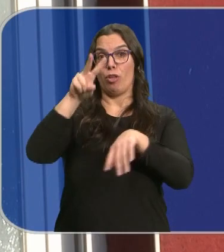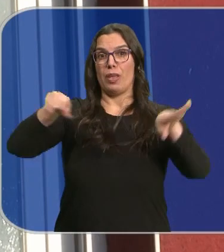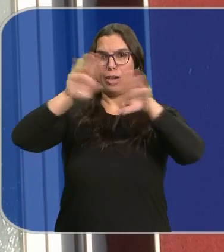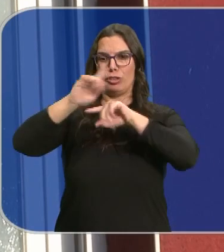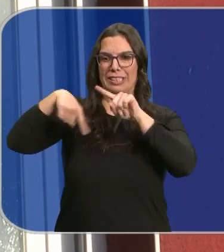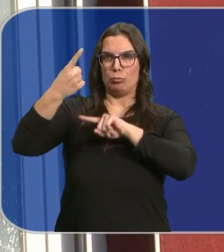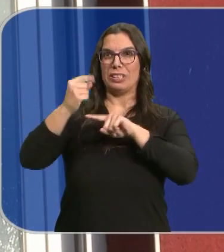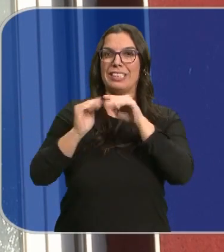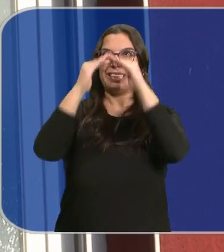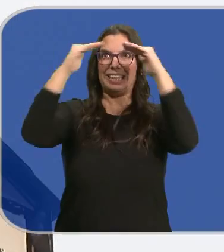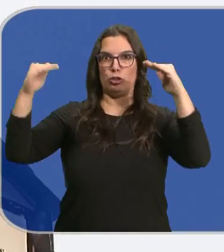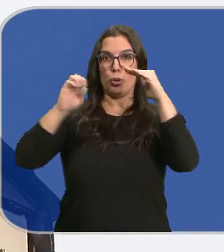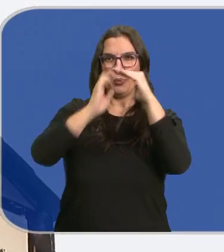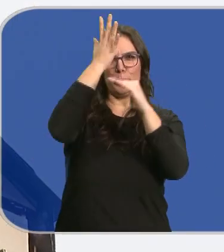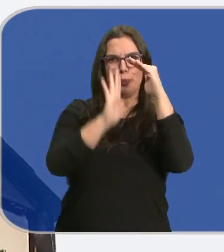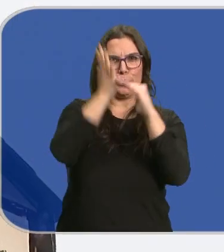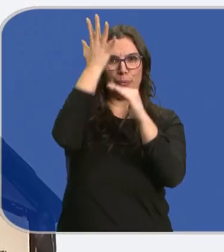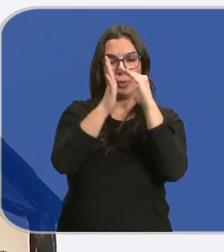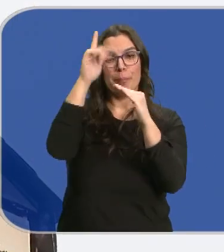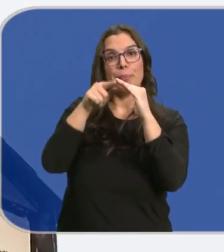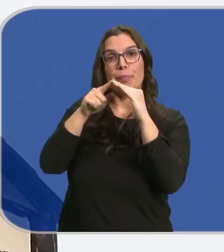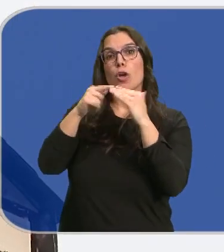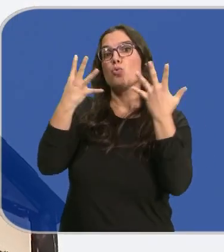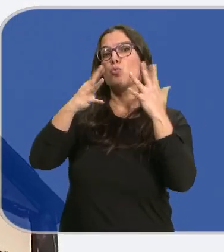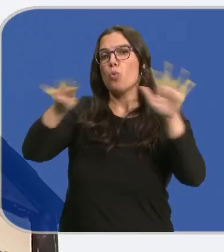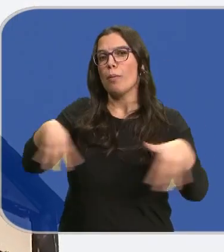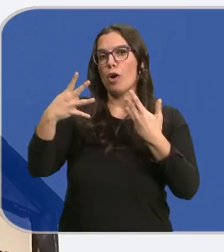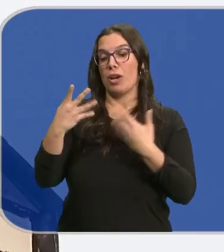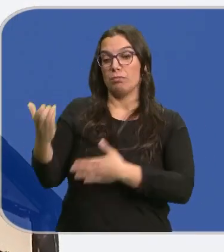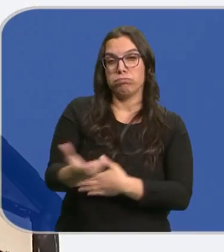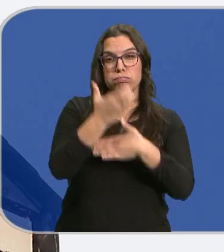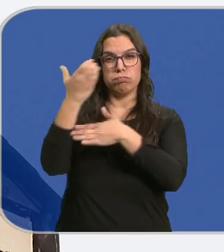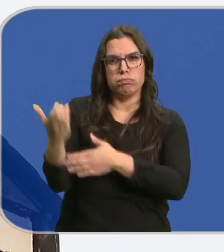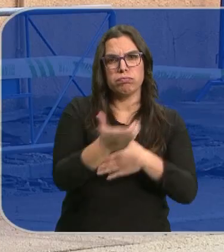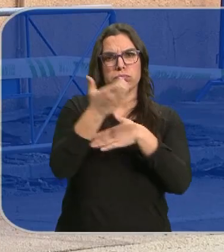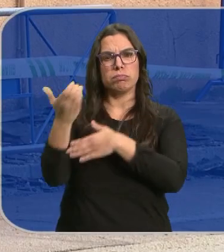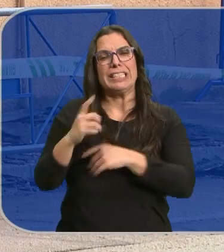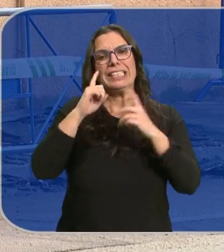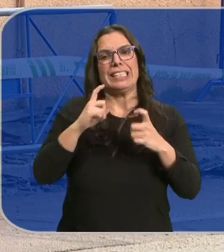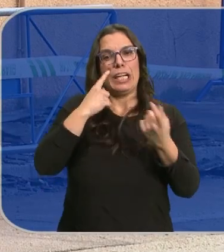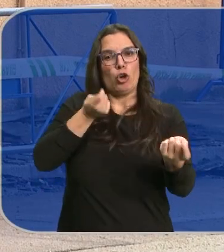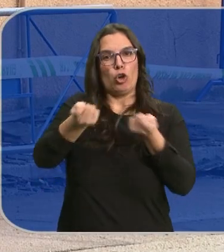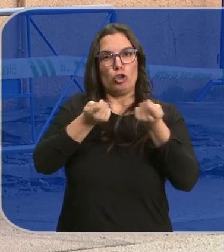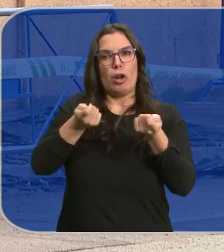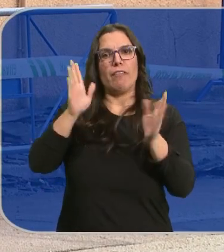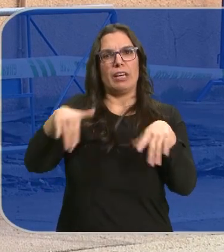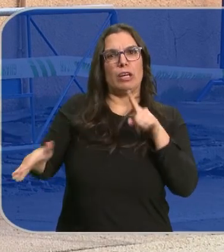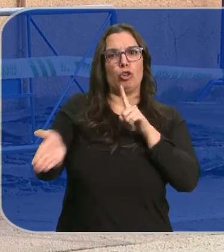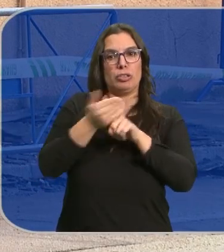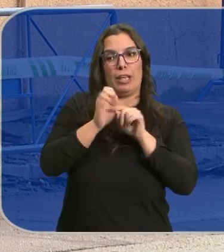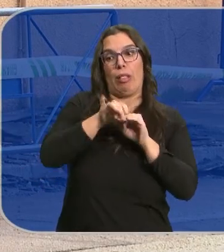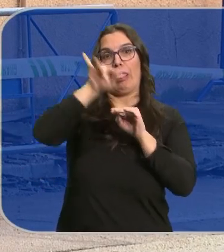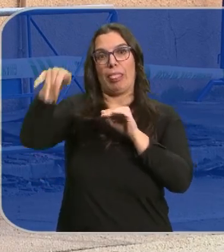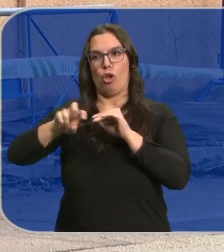en la cubierta. Durante 9 horas, los bomberos de Ponferrada han trabajado por intentar contener las llamas y han conseguido que no se extendieran al